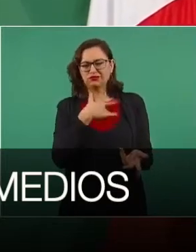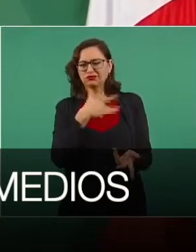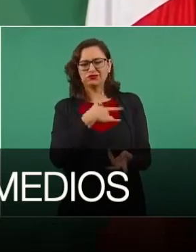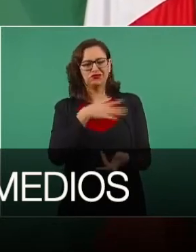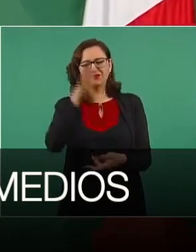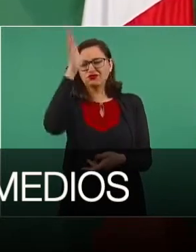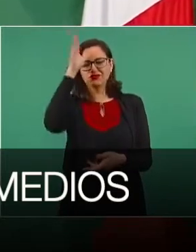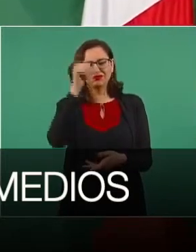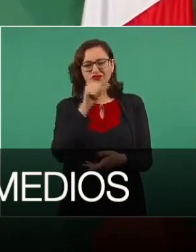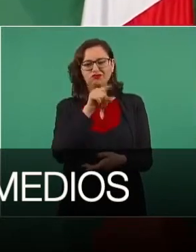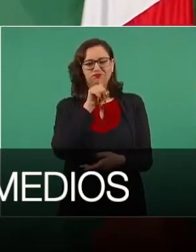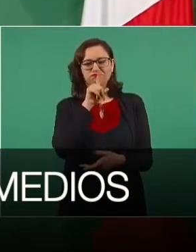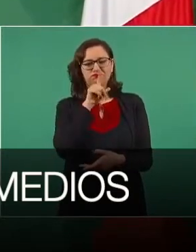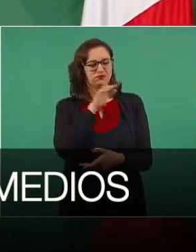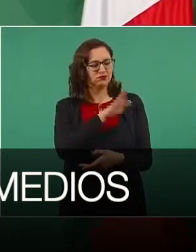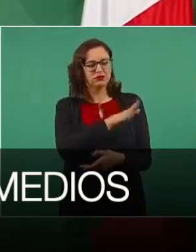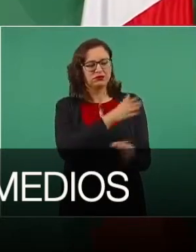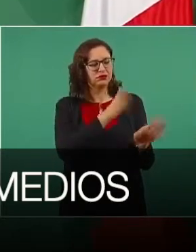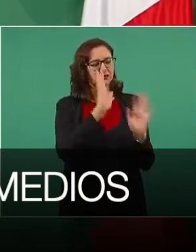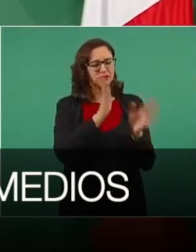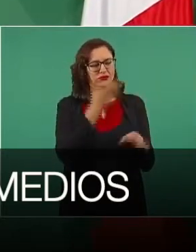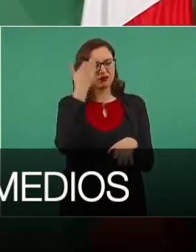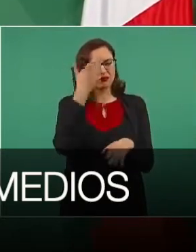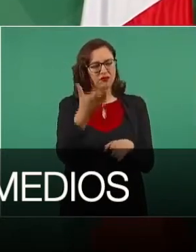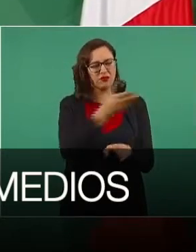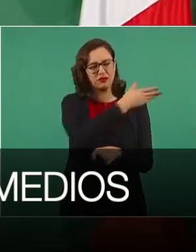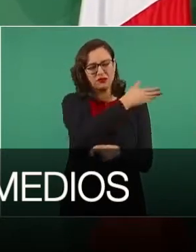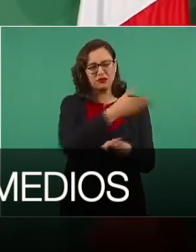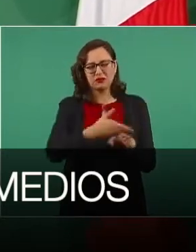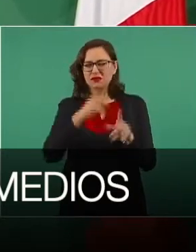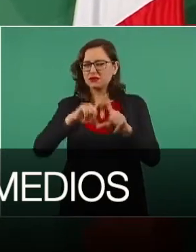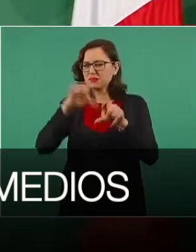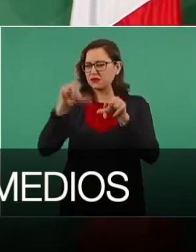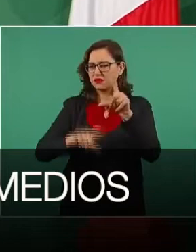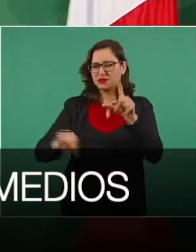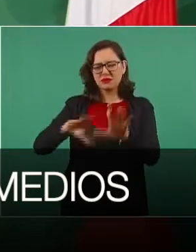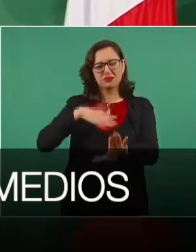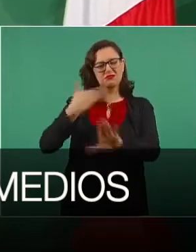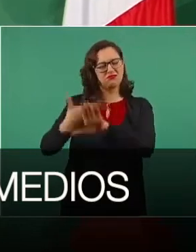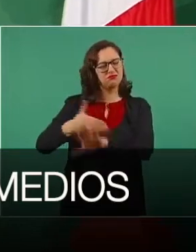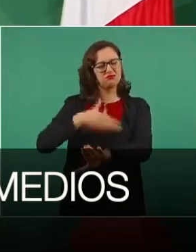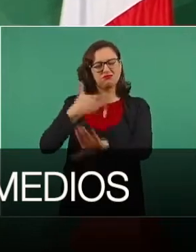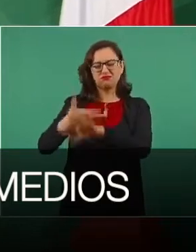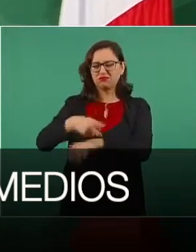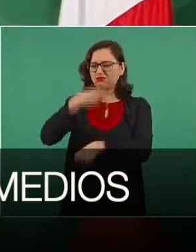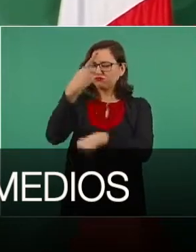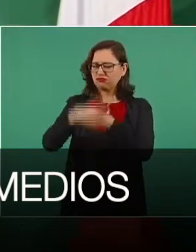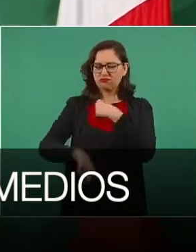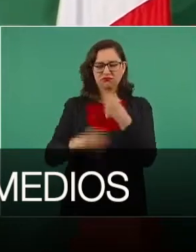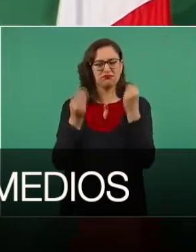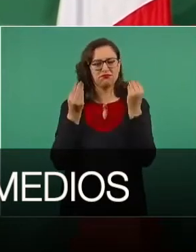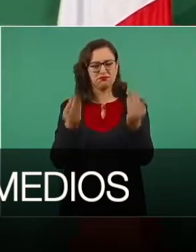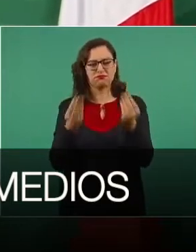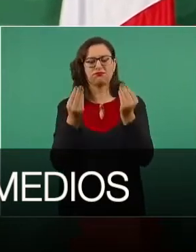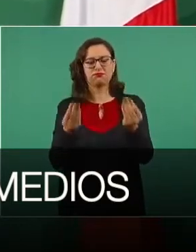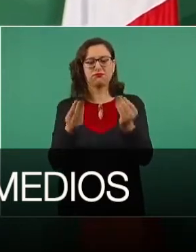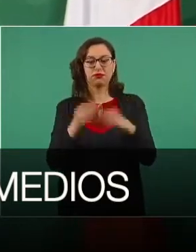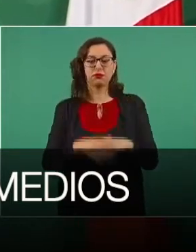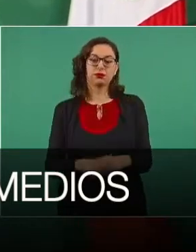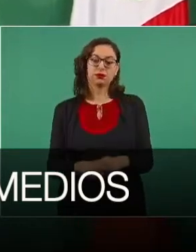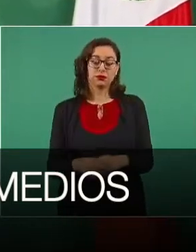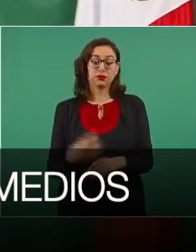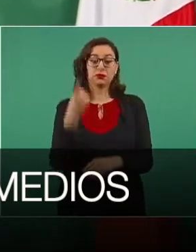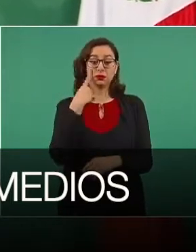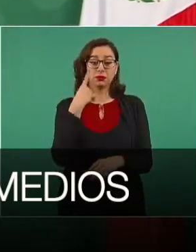México, como está considerada. Llamó a la no violencia y que se respete la vida, que es el principal derecho humano,